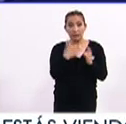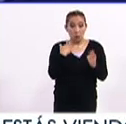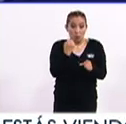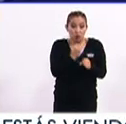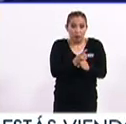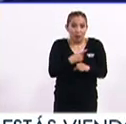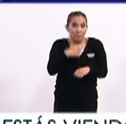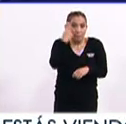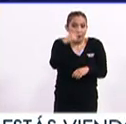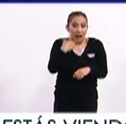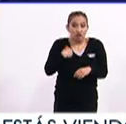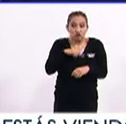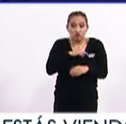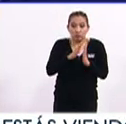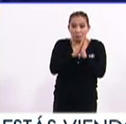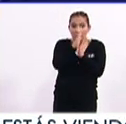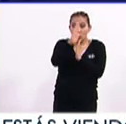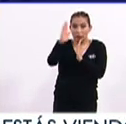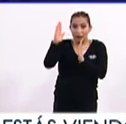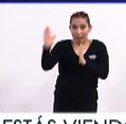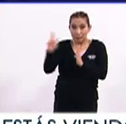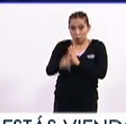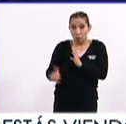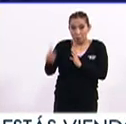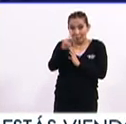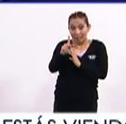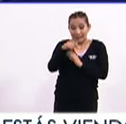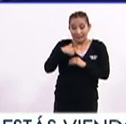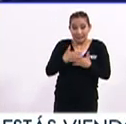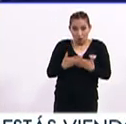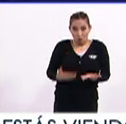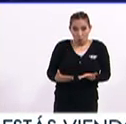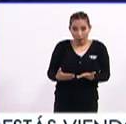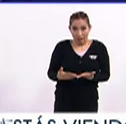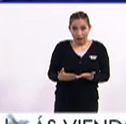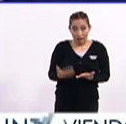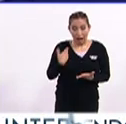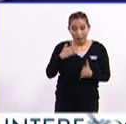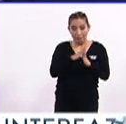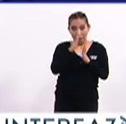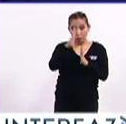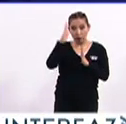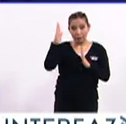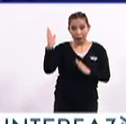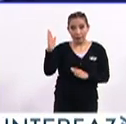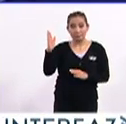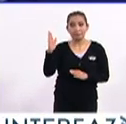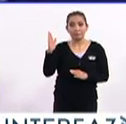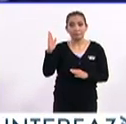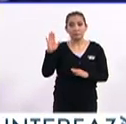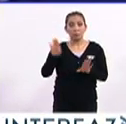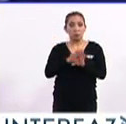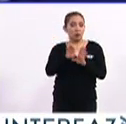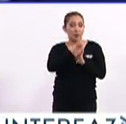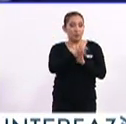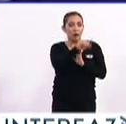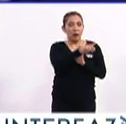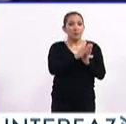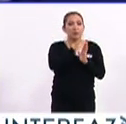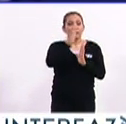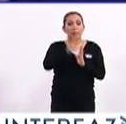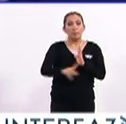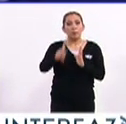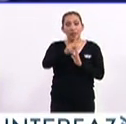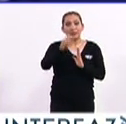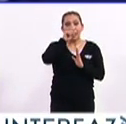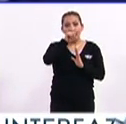la oportunidad de que las bibliotecas públicas, y en este caso las bibliotecas como la Biblioteca Pública